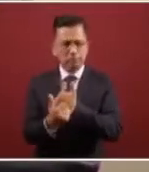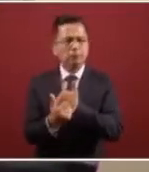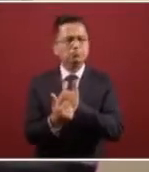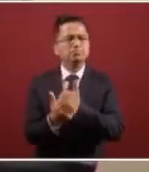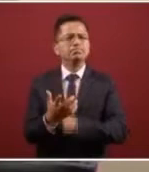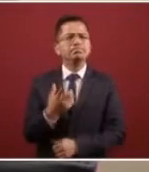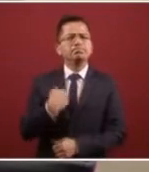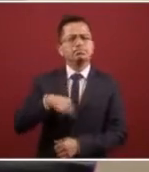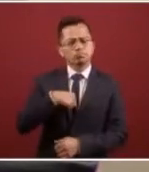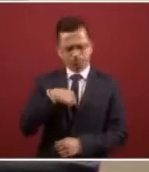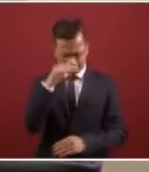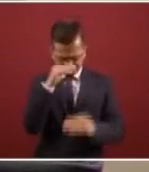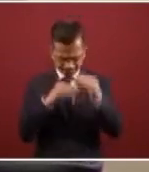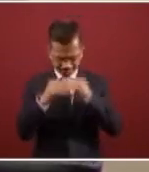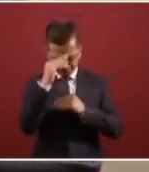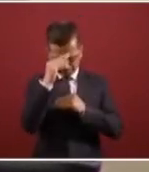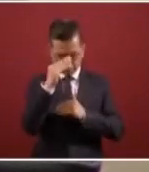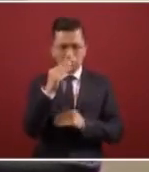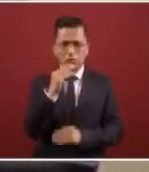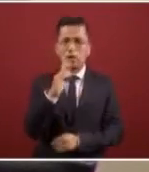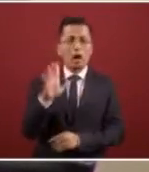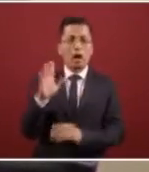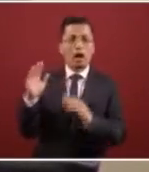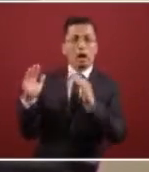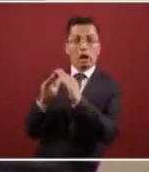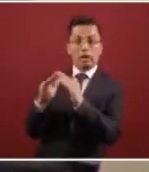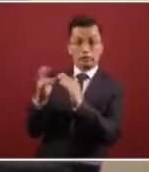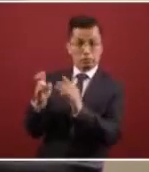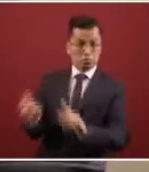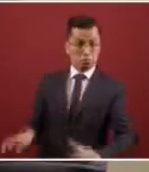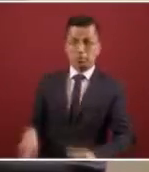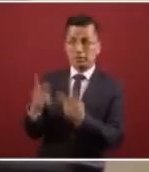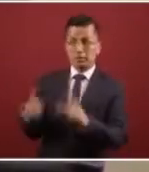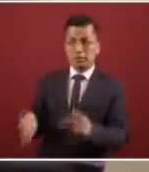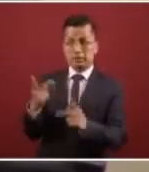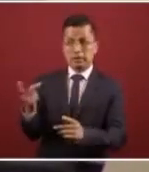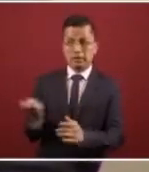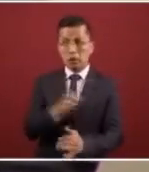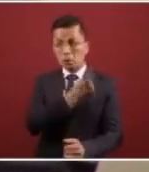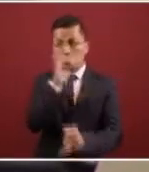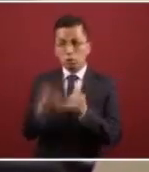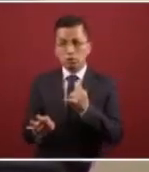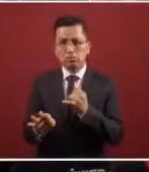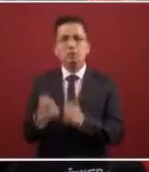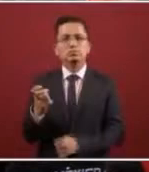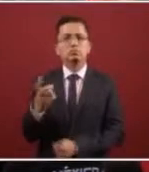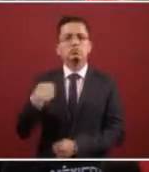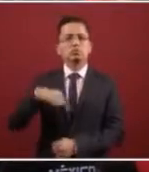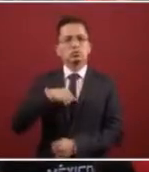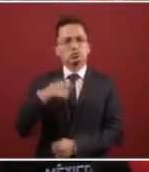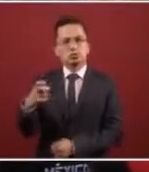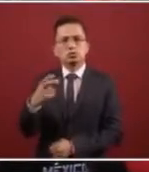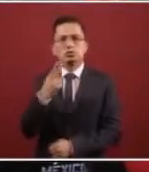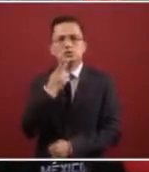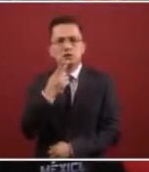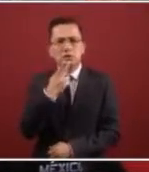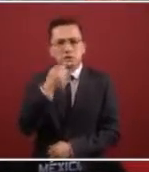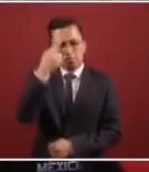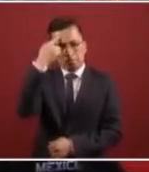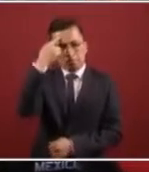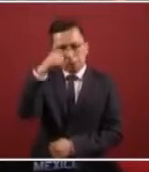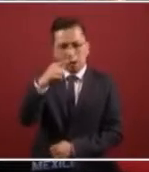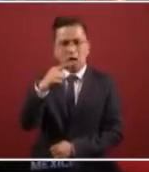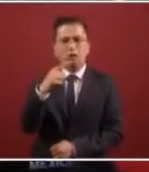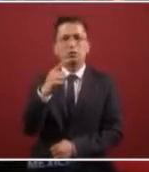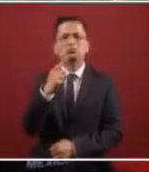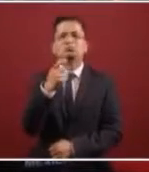última subasta se utilizara para que ustedes